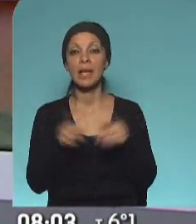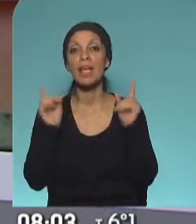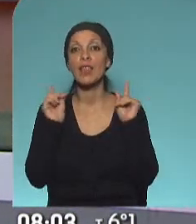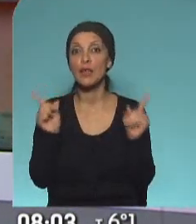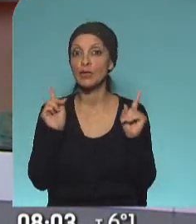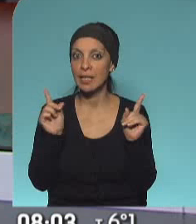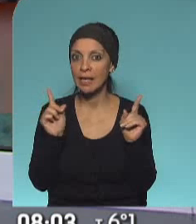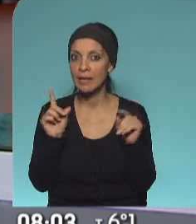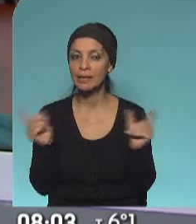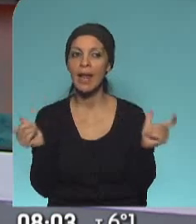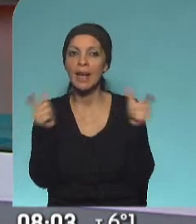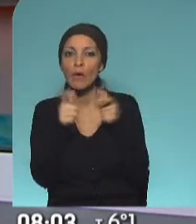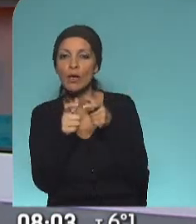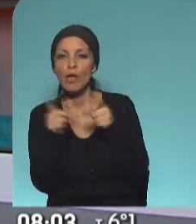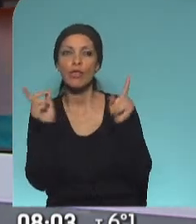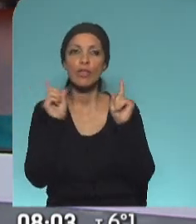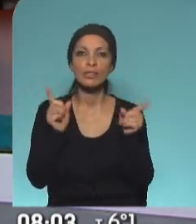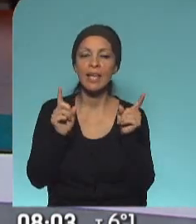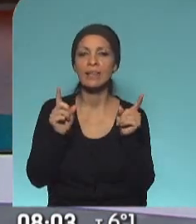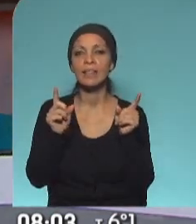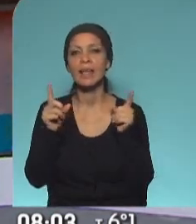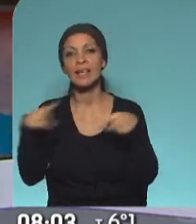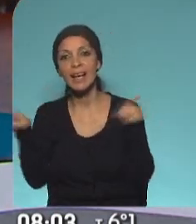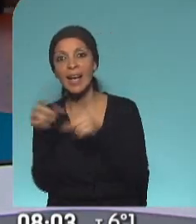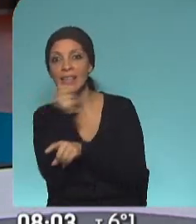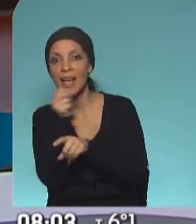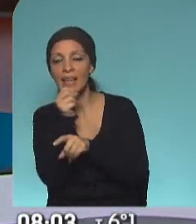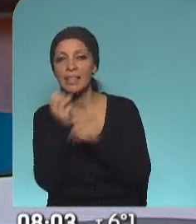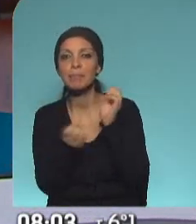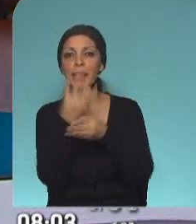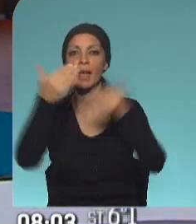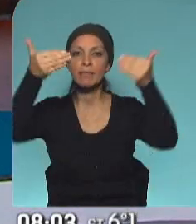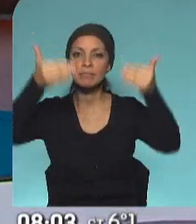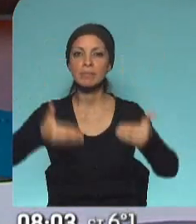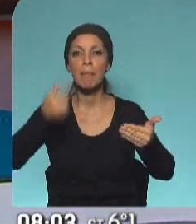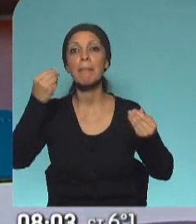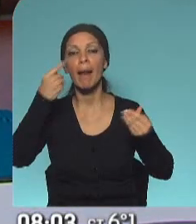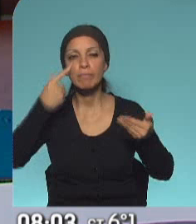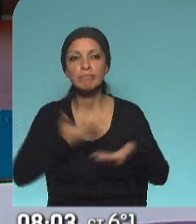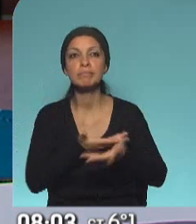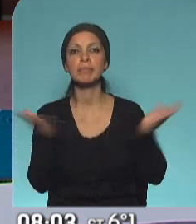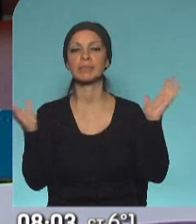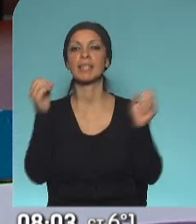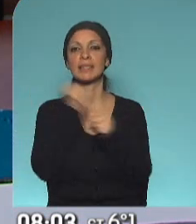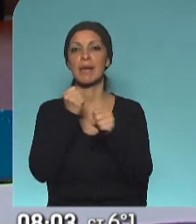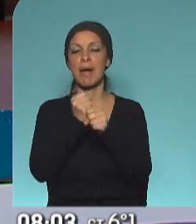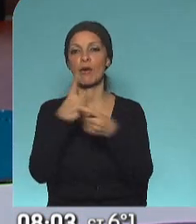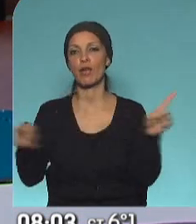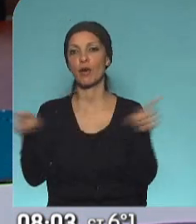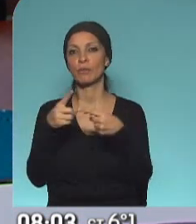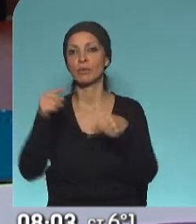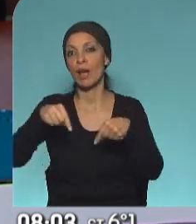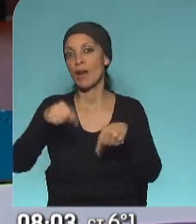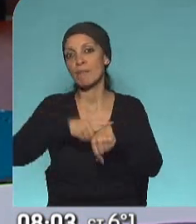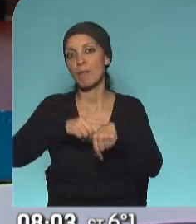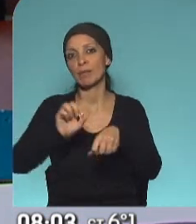que se reunieron con los artistas para lanzar esta plataforma, una red para visibilizar el trabajo de los músicos que en plena pandemia